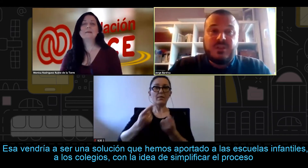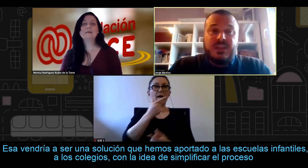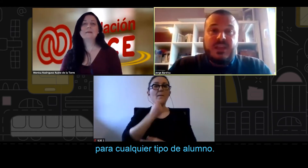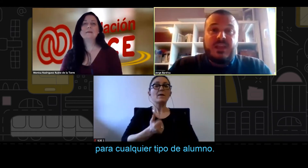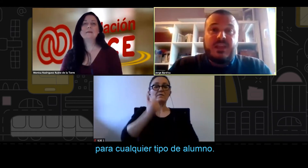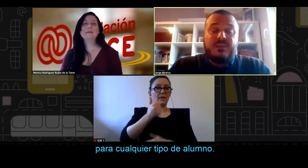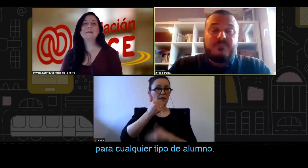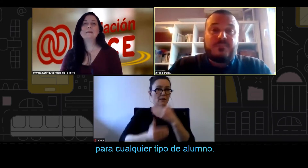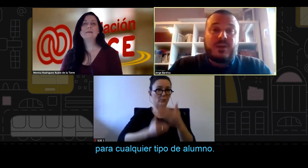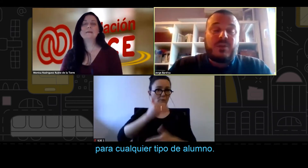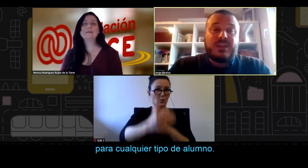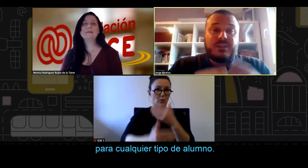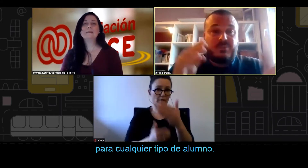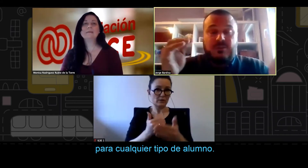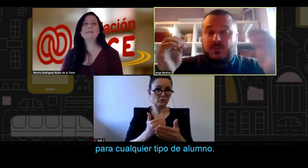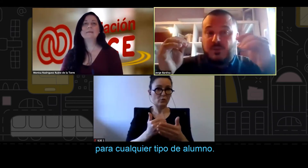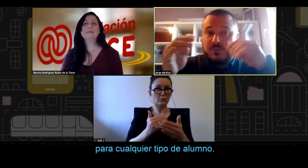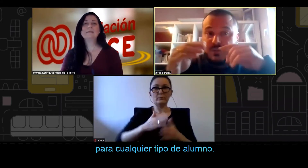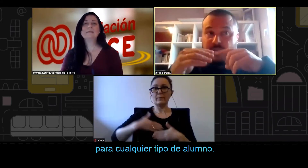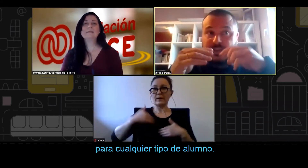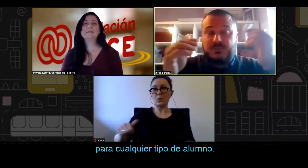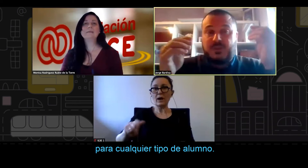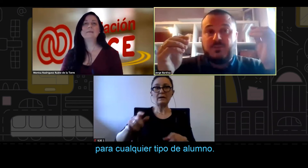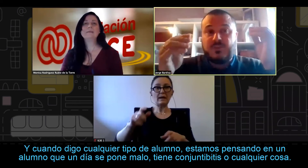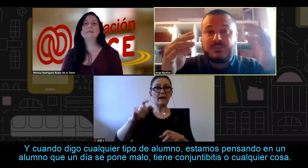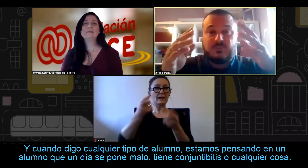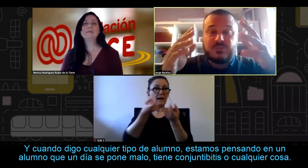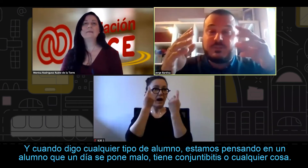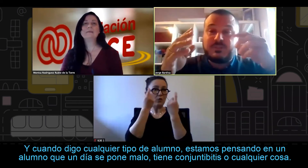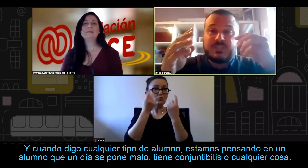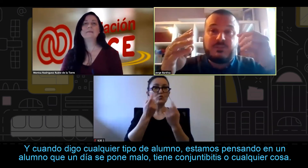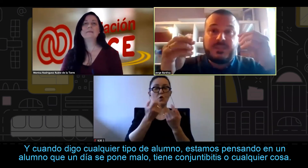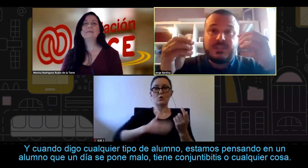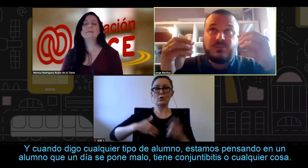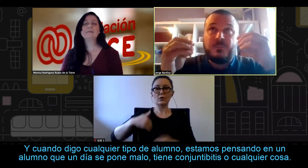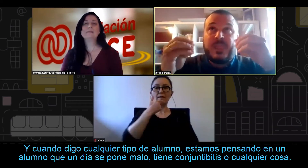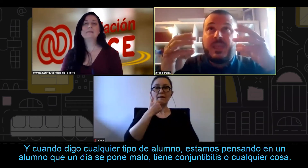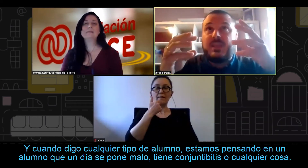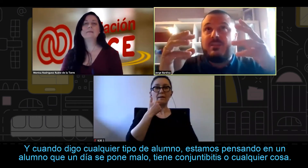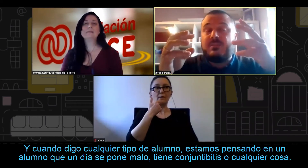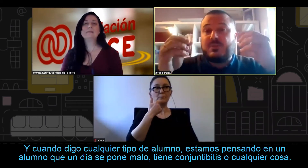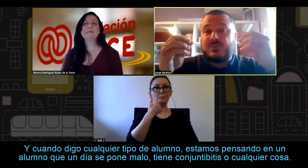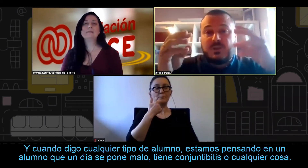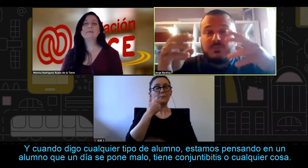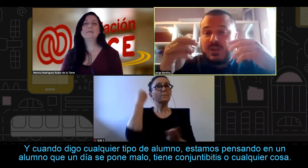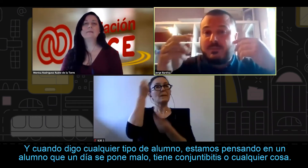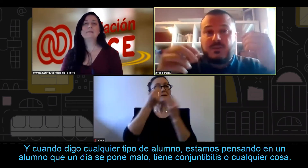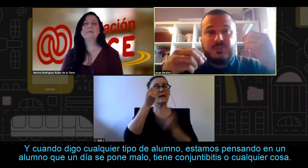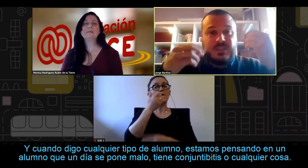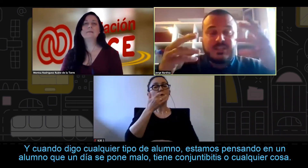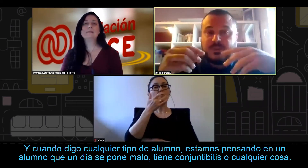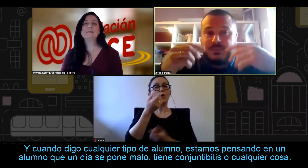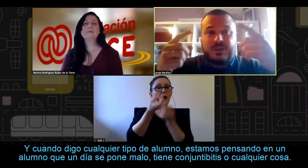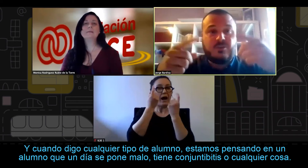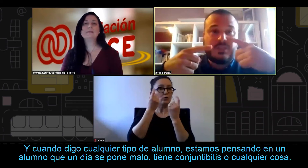proceso para cualquier tipo de alumno. Y cuando digo cualquier tipo de alumno, es claro, pues estamos pensando en pues, un alumno que va, un